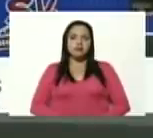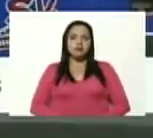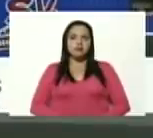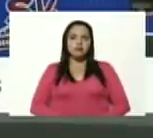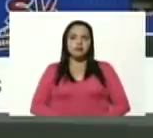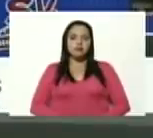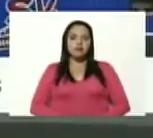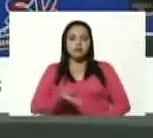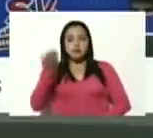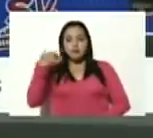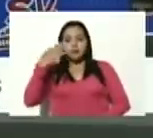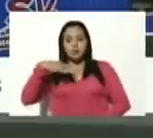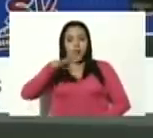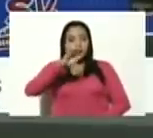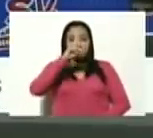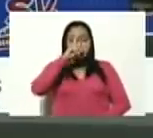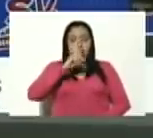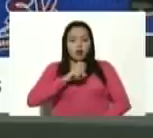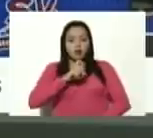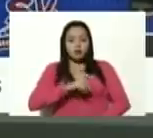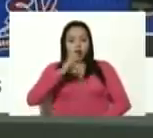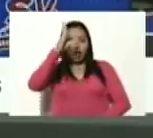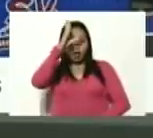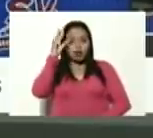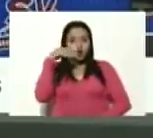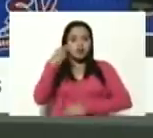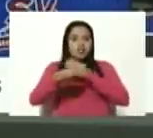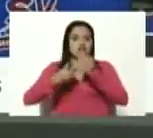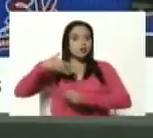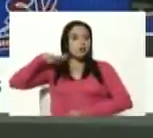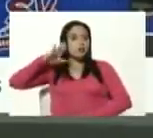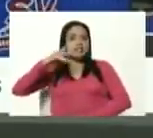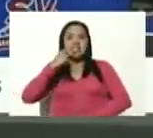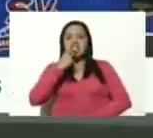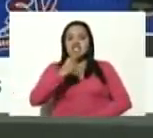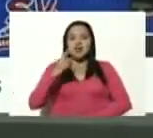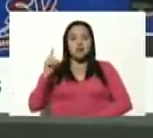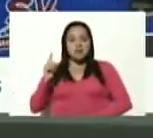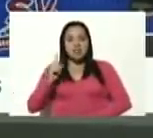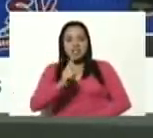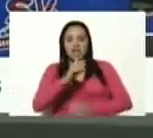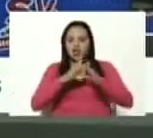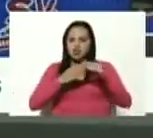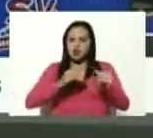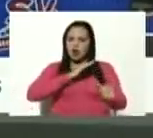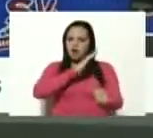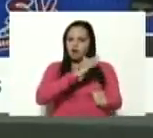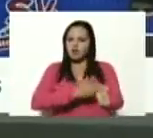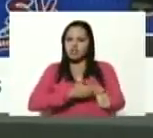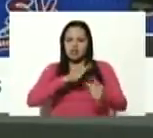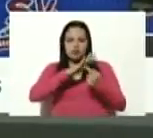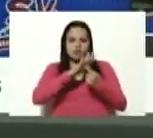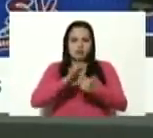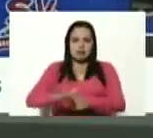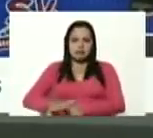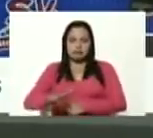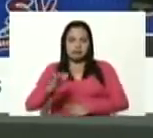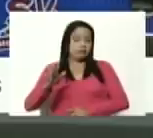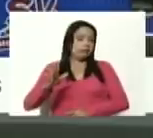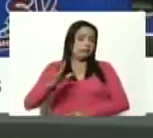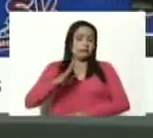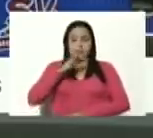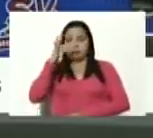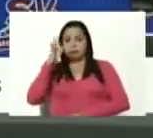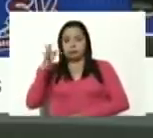Hace 4 años Donald Trump hizo esa promesa, que él llegaba y con todo su poder, su supremacismo, su prepotencia, destruía